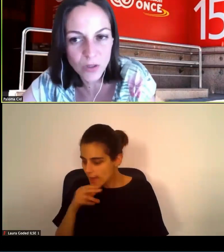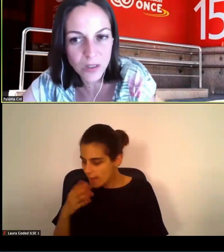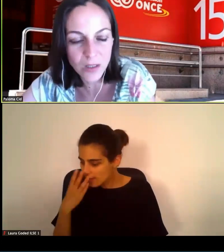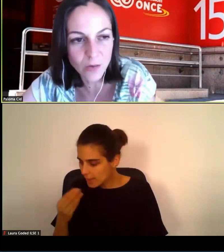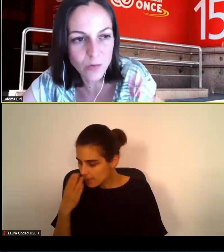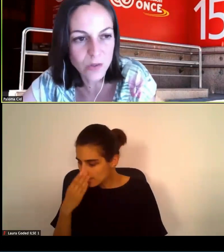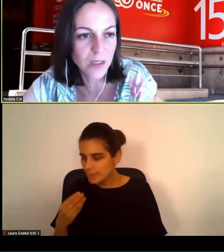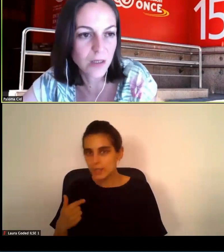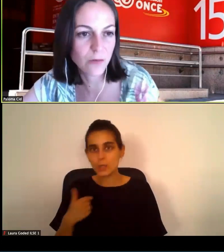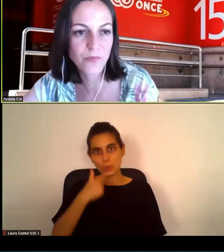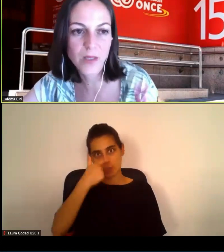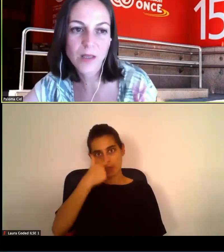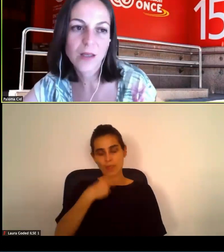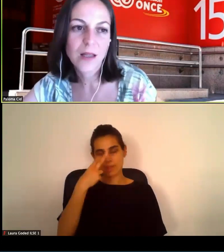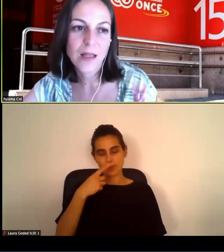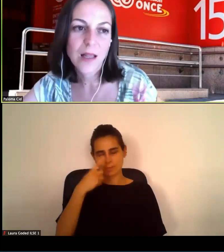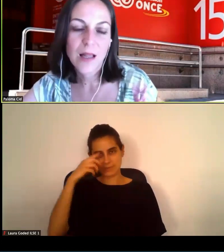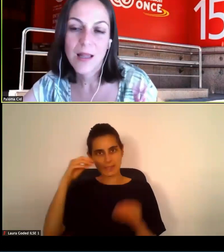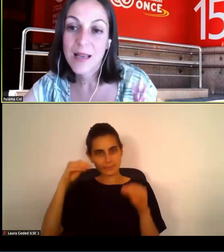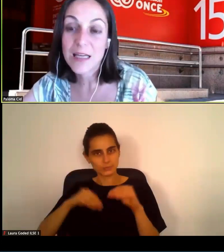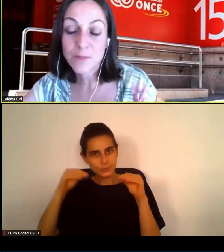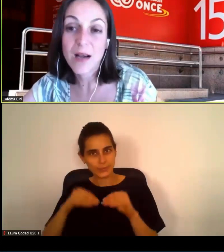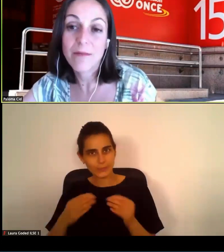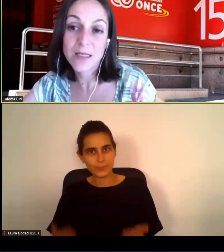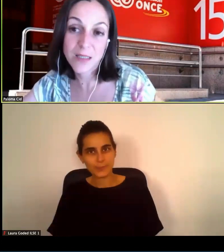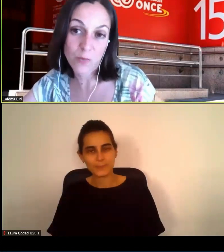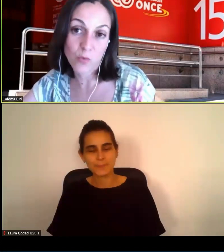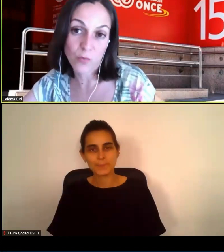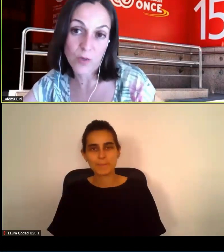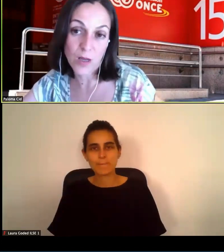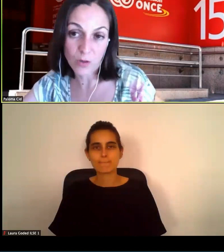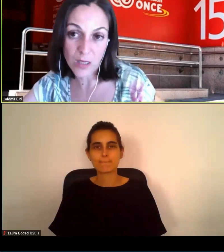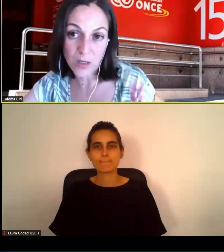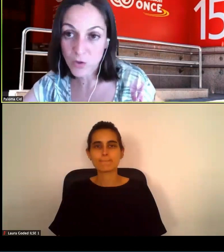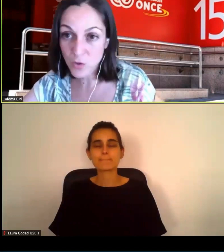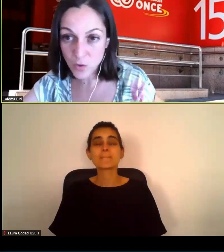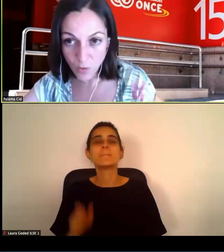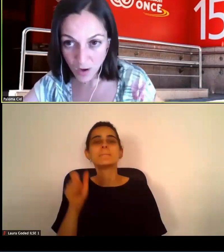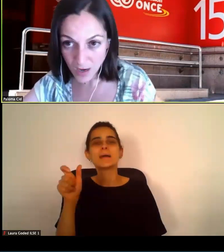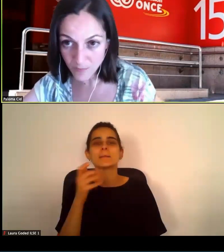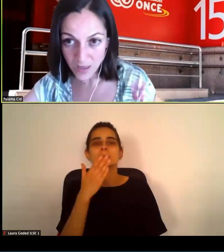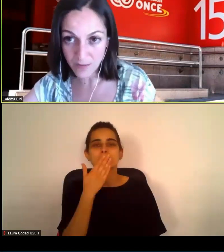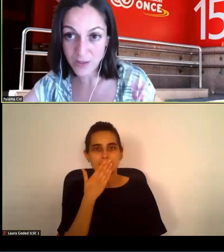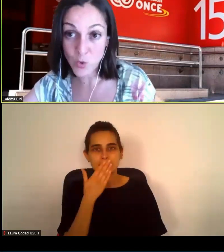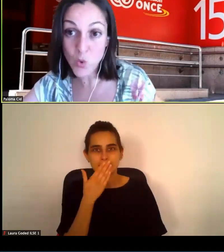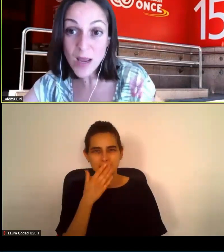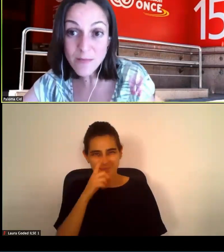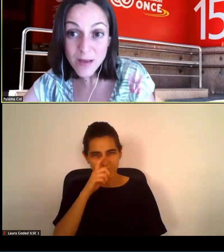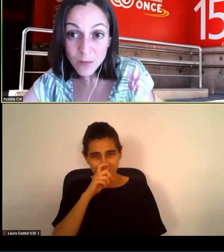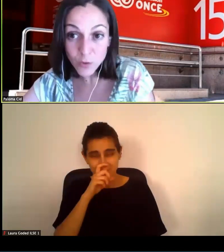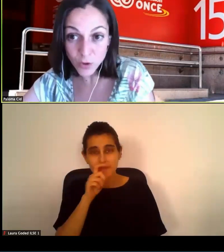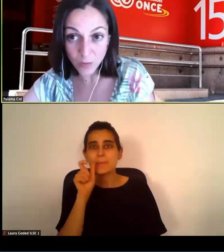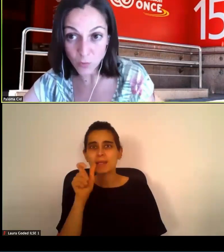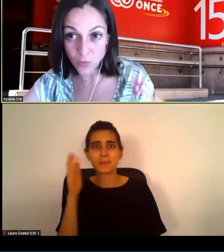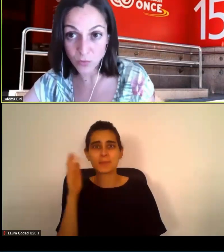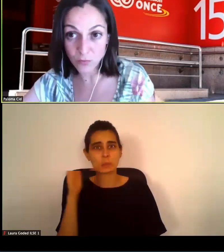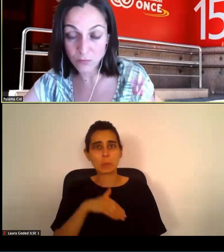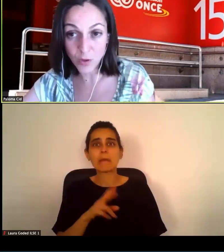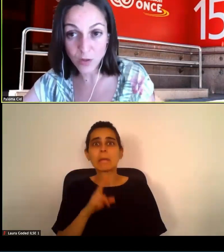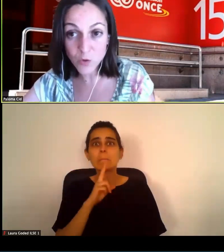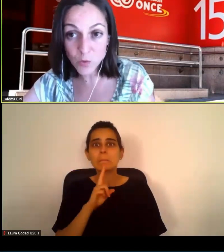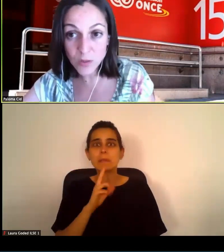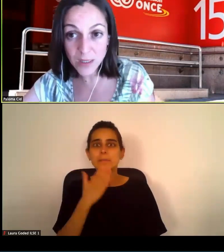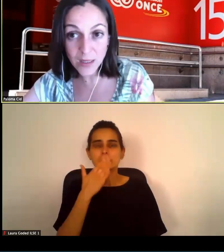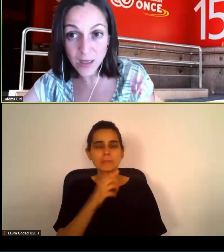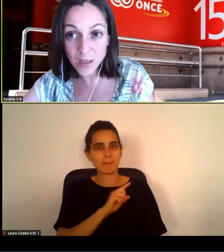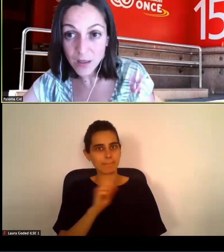no tiene ningún sentido. Las palabras tabú, acordaros, no hay palabras, no hay verbos tabús.